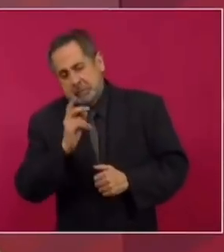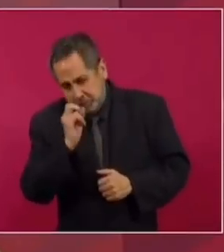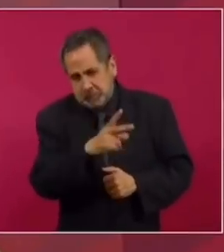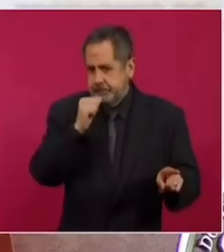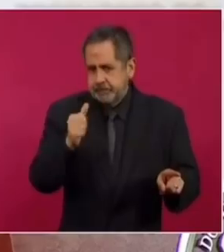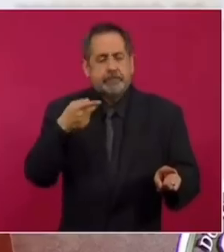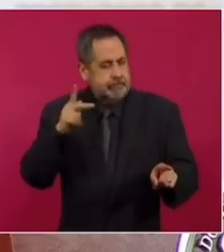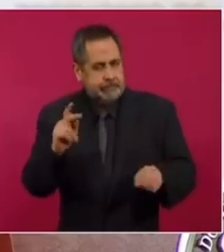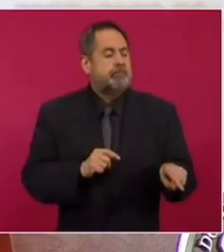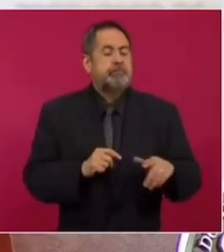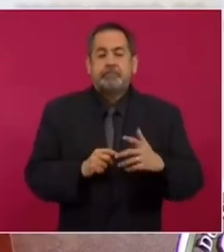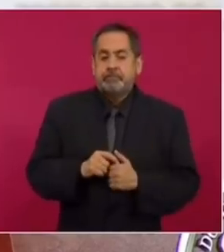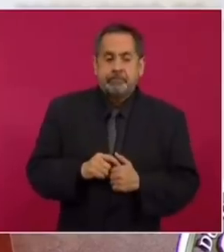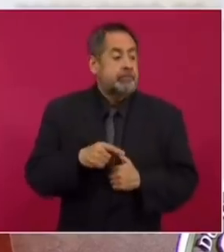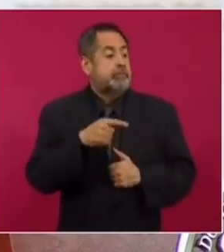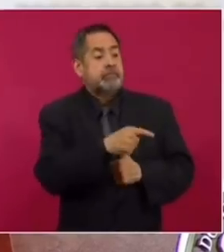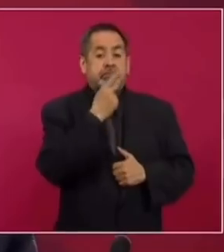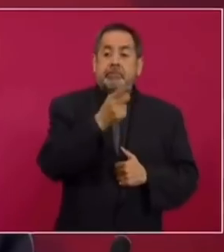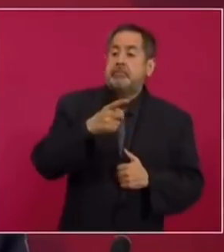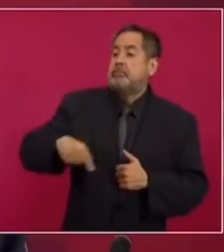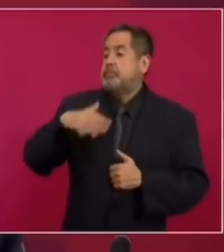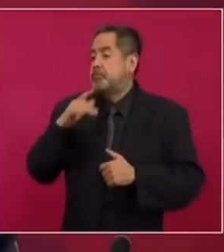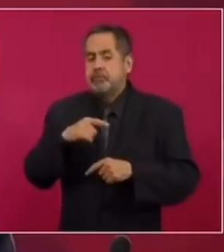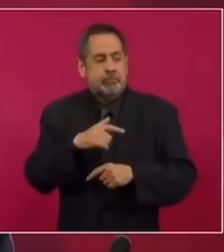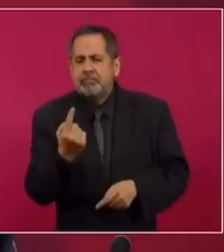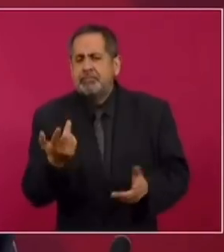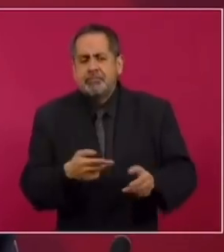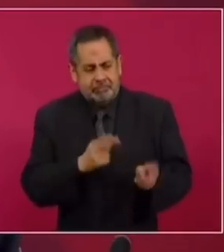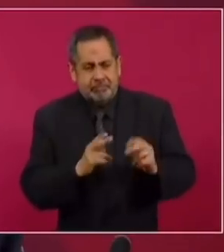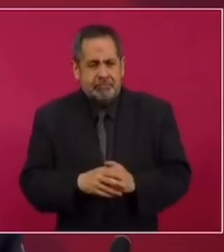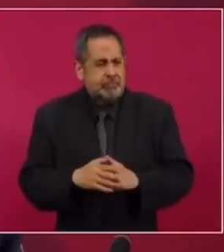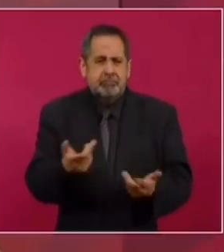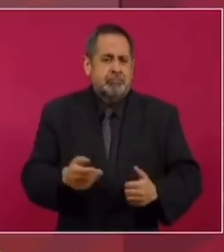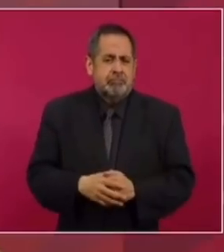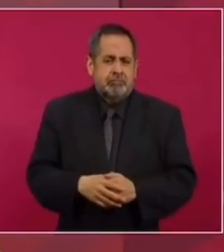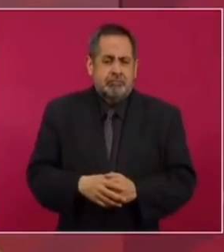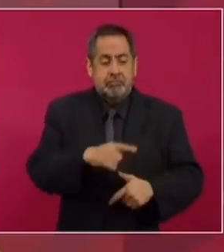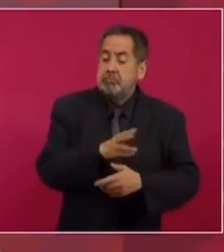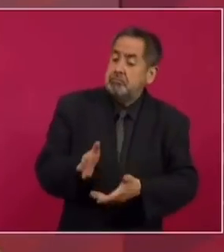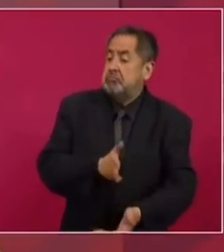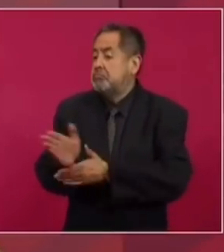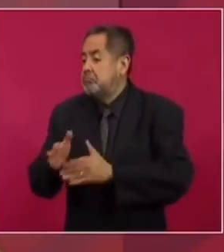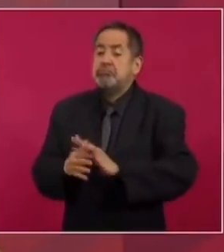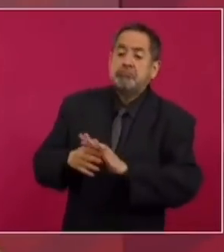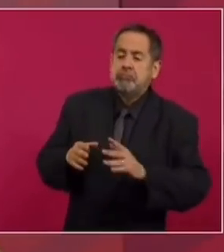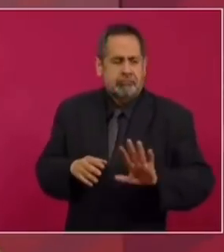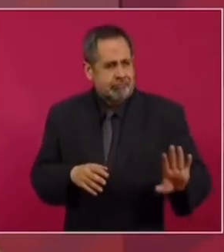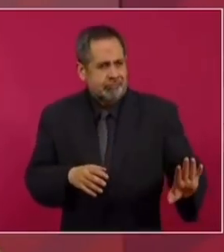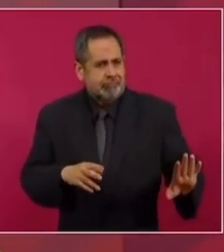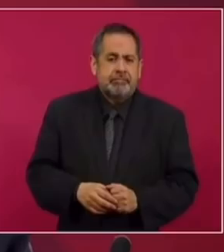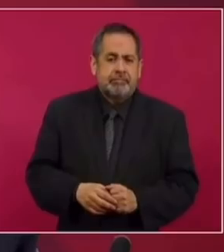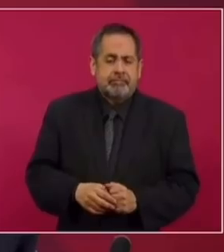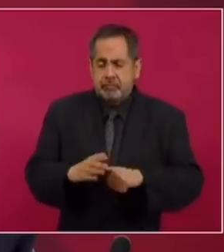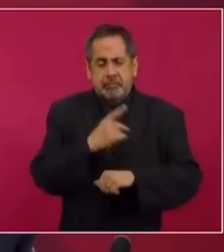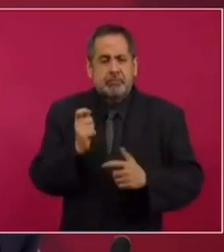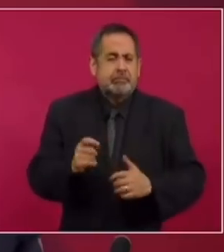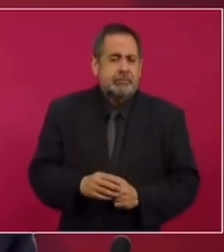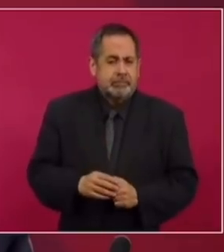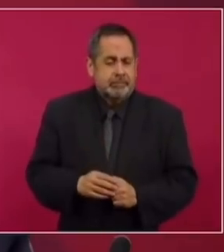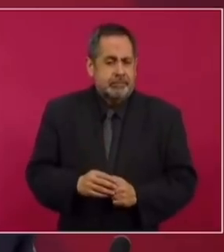conceder de que sea para combatir la corrupción en México, ¿con qué derecho ellos intervienen en un asunto que corresponde a los mexicanos? ¿Por